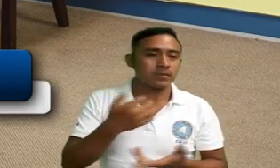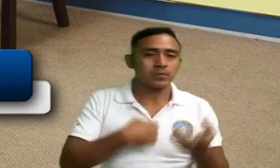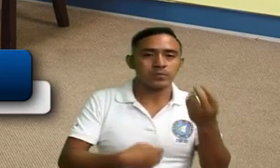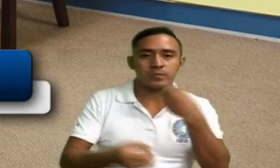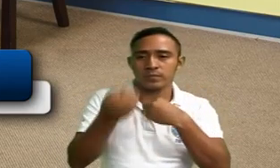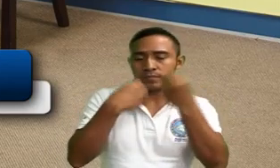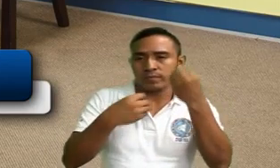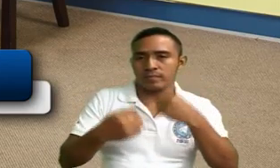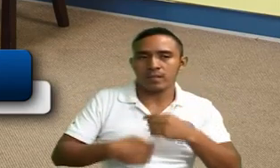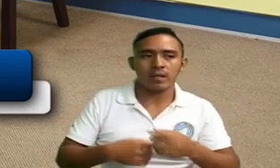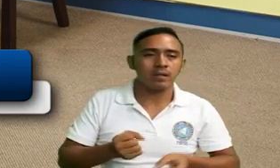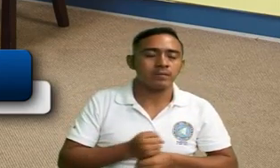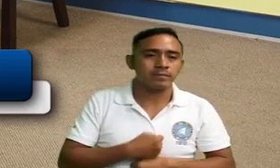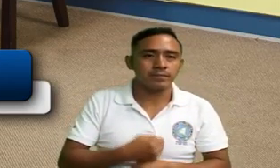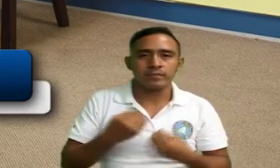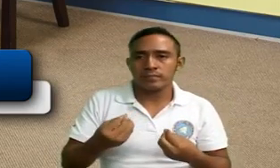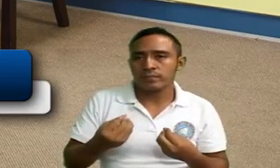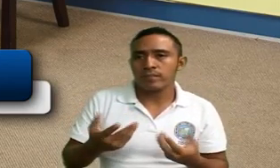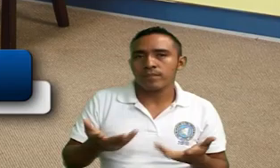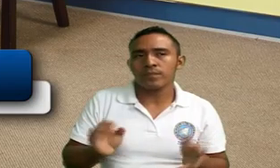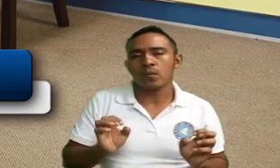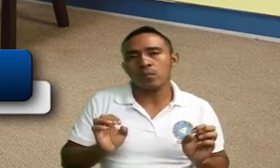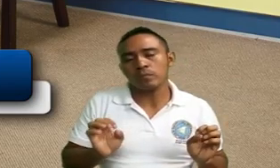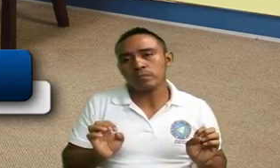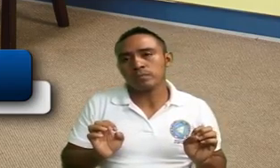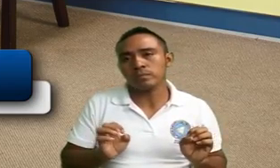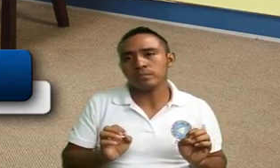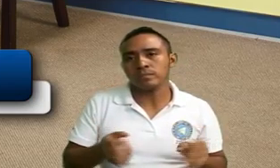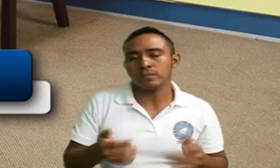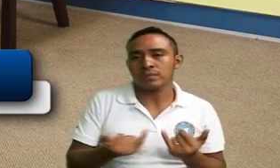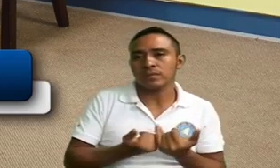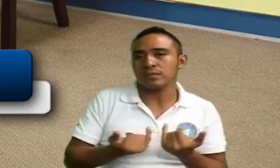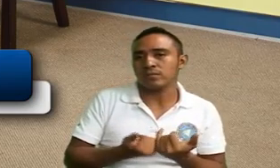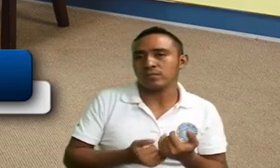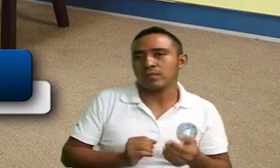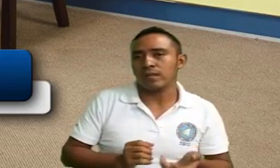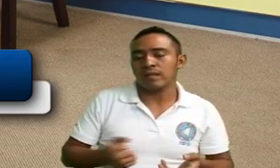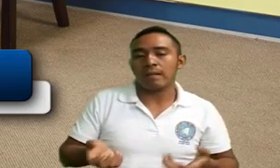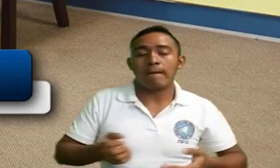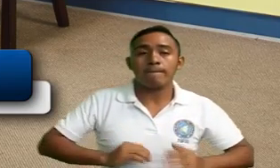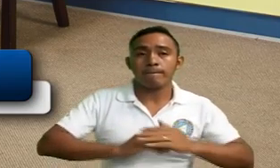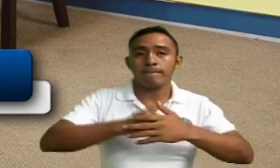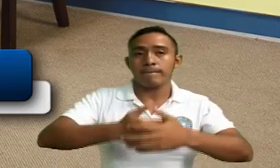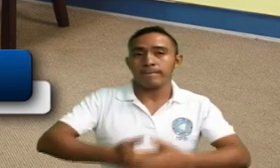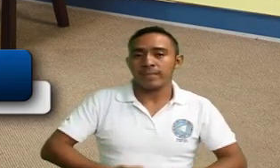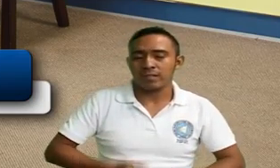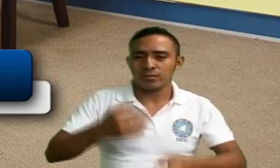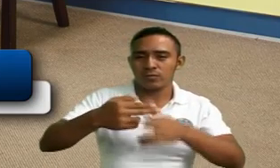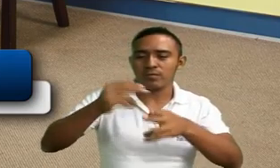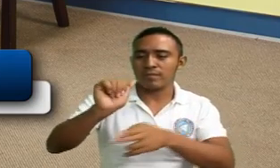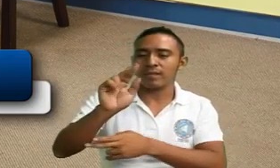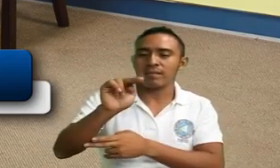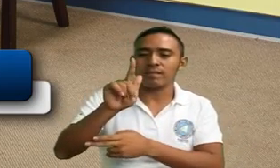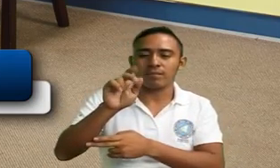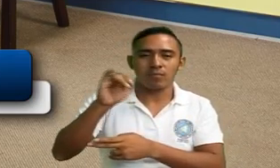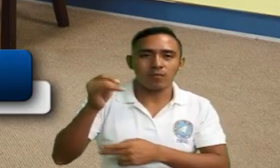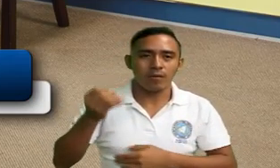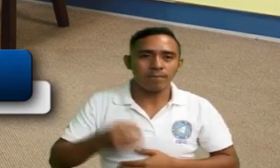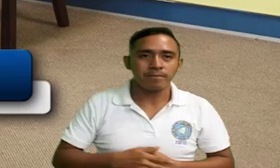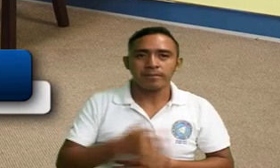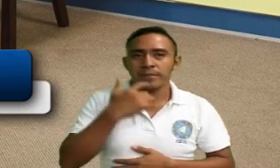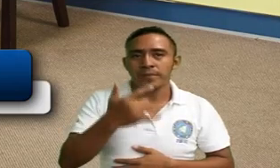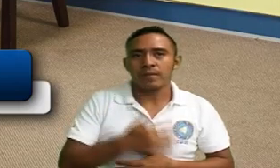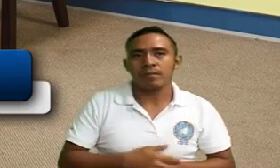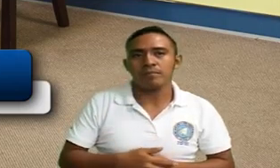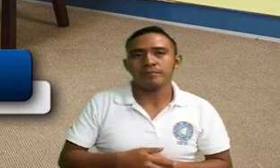un exceso de hambre y, como podríamos decir, como que si estuviese embarazada y tiene un antojo. Pues. Antojos. También dice que